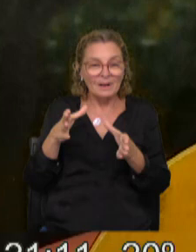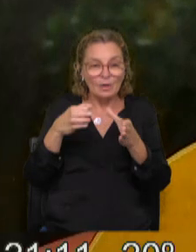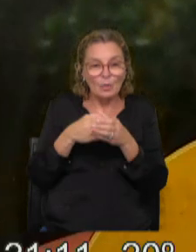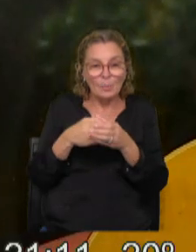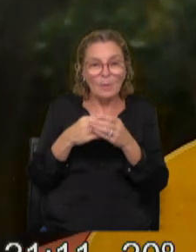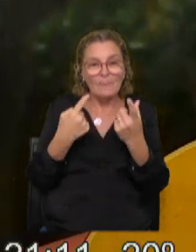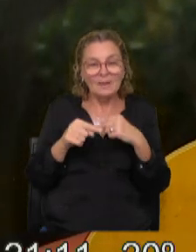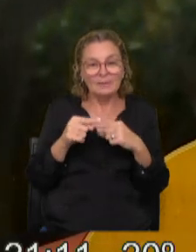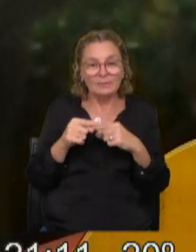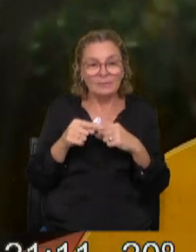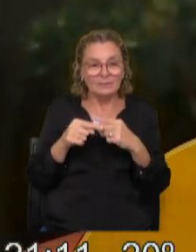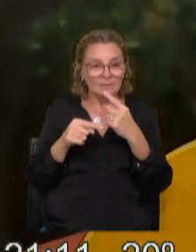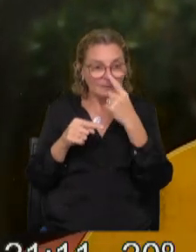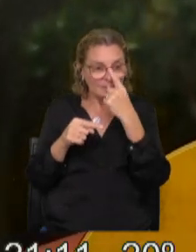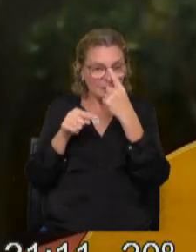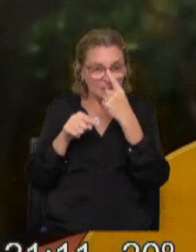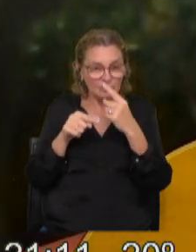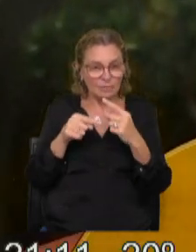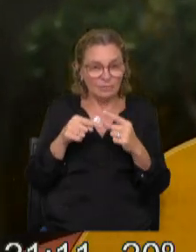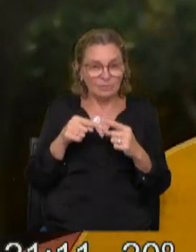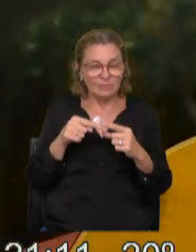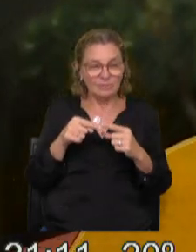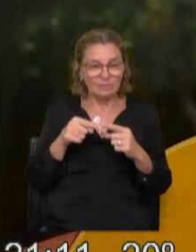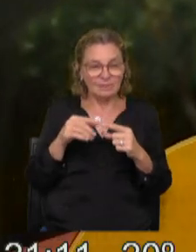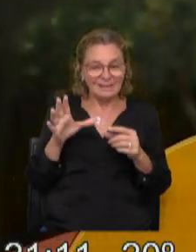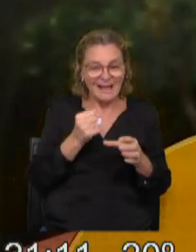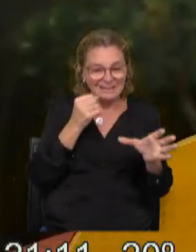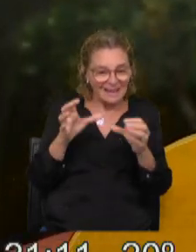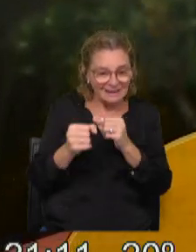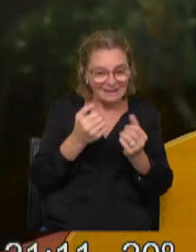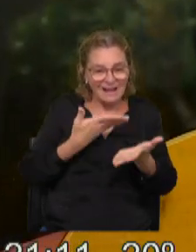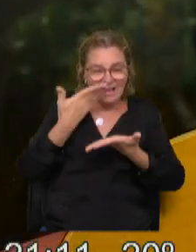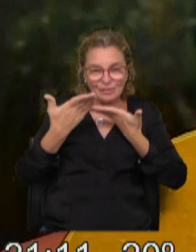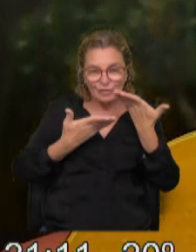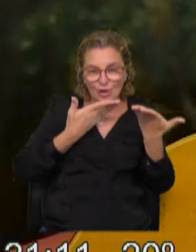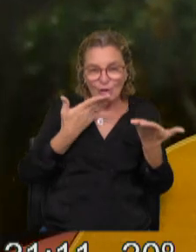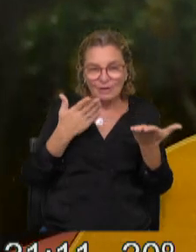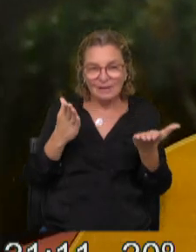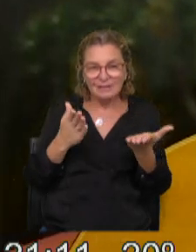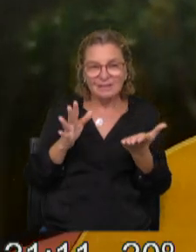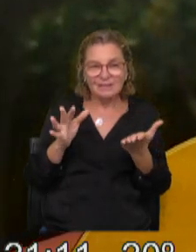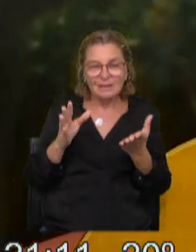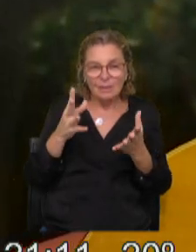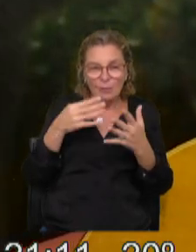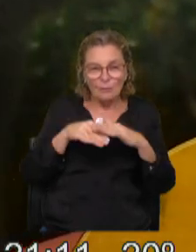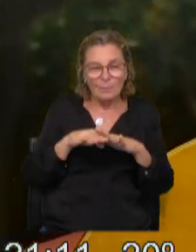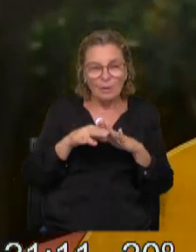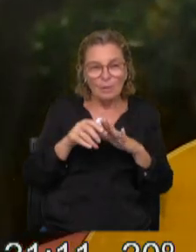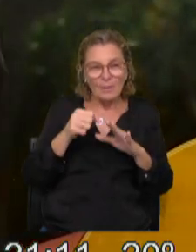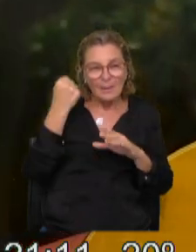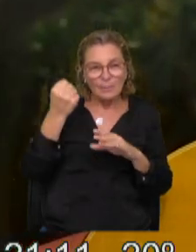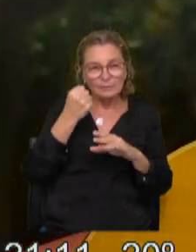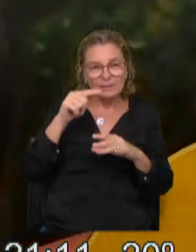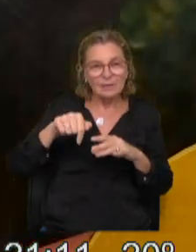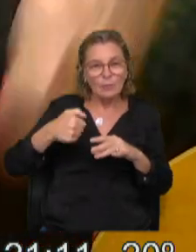bueno, es eso, ¿no? De rescatar esas canciones que han formado la columna vertebral de lo que después